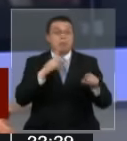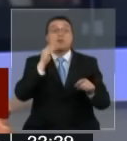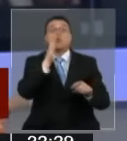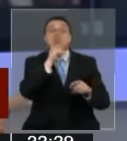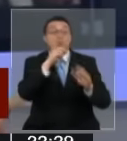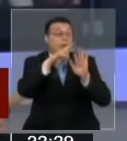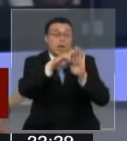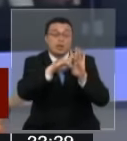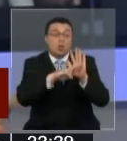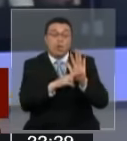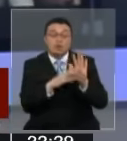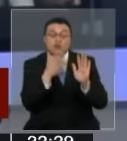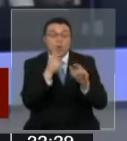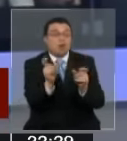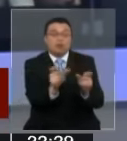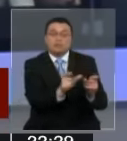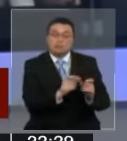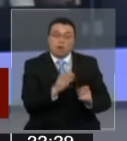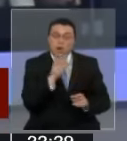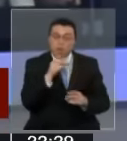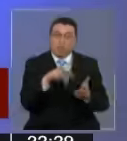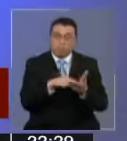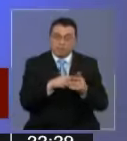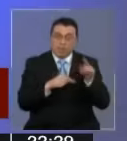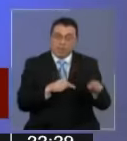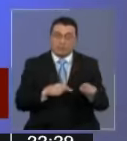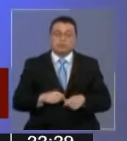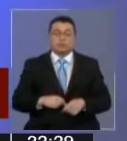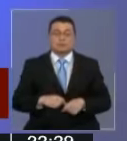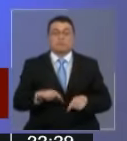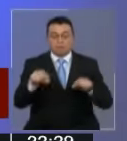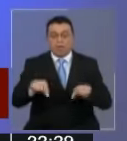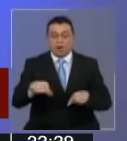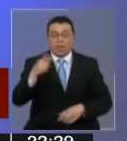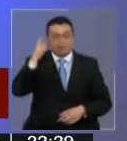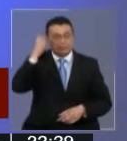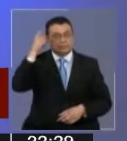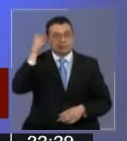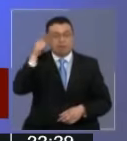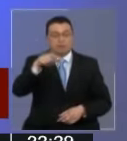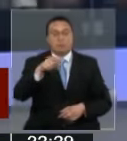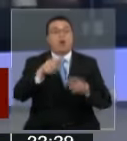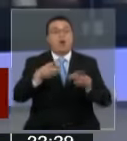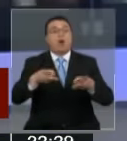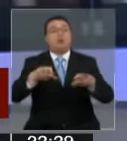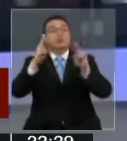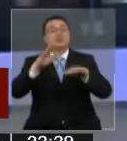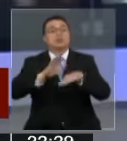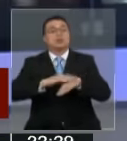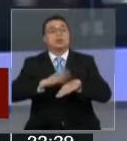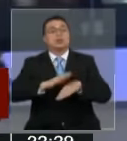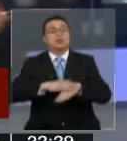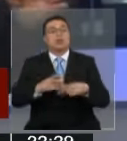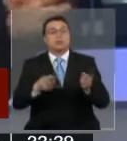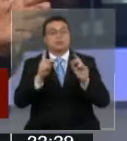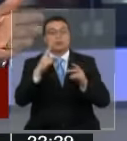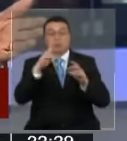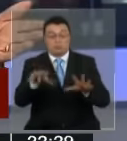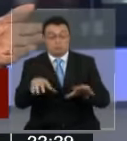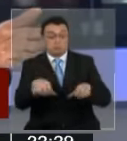regulación adecuada, si no hay un control. Fíjense que ahora sabemos que la autorización para echar